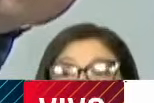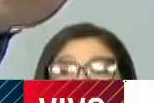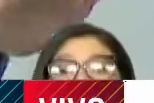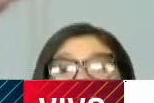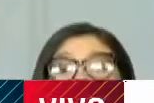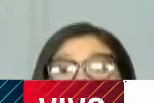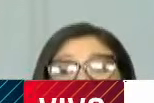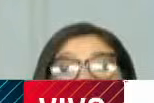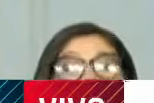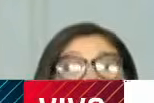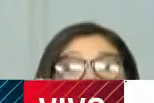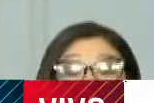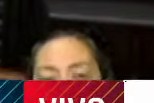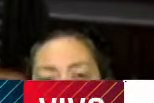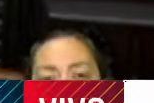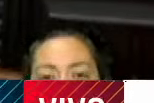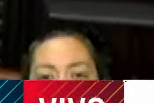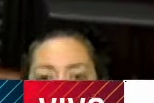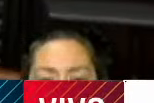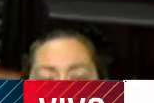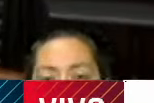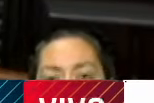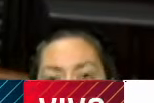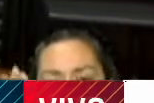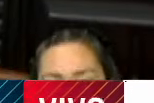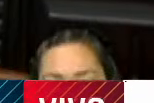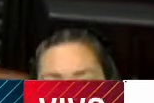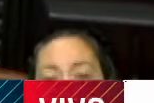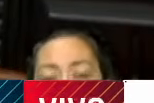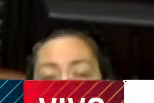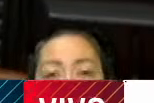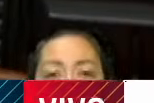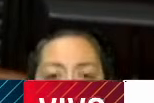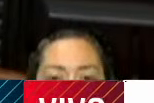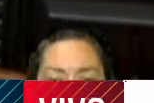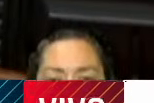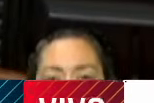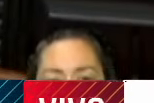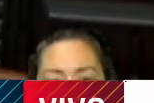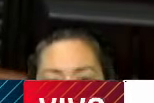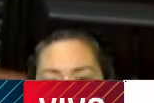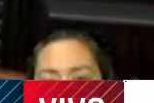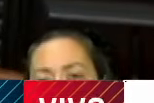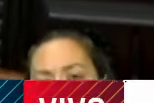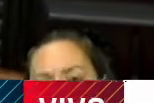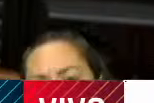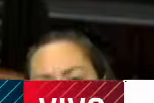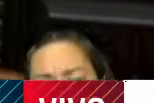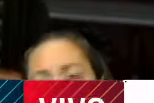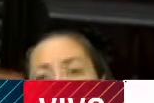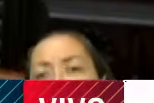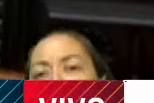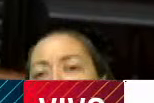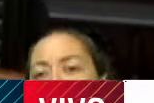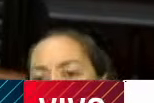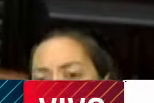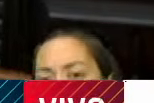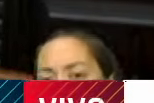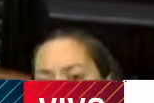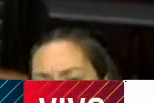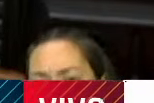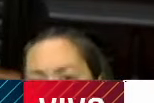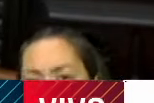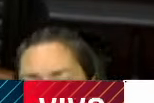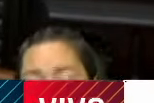demorada. Claro, exactamente. El punto controvertido era básicamente la situación de